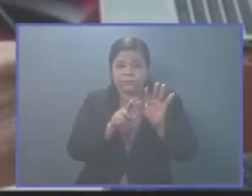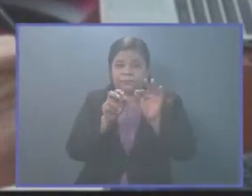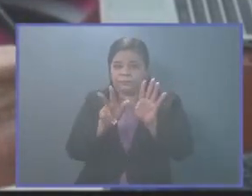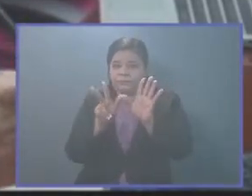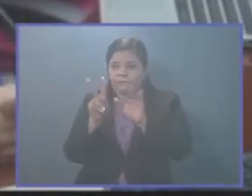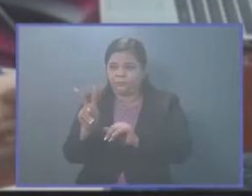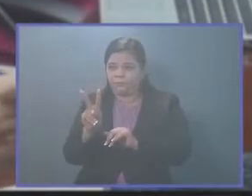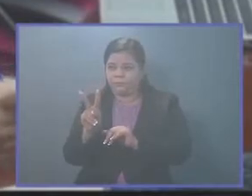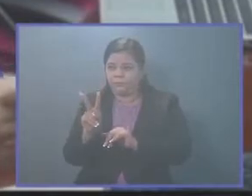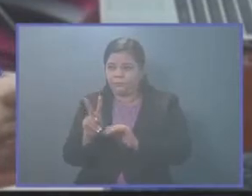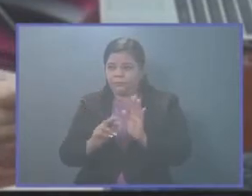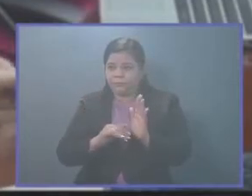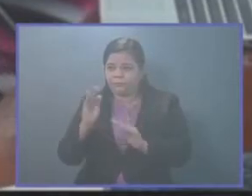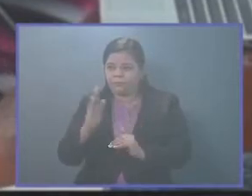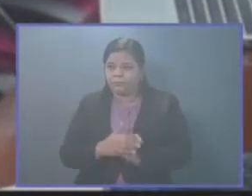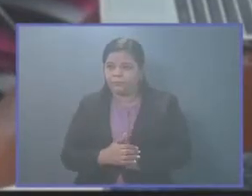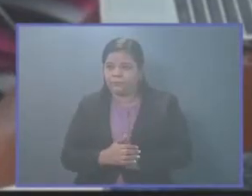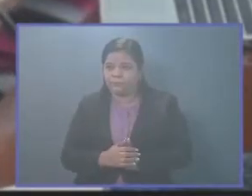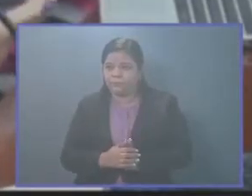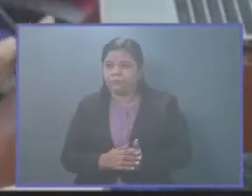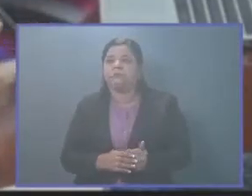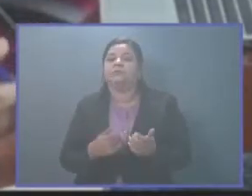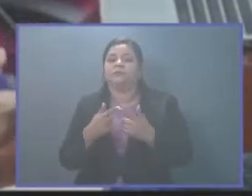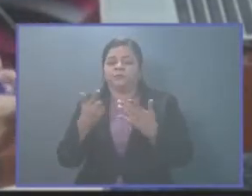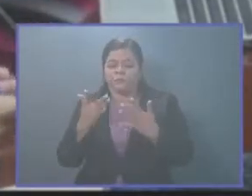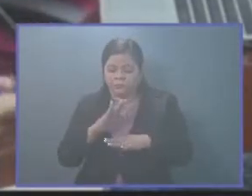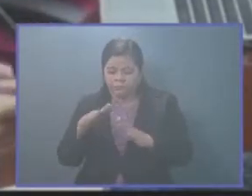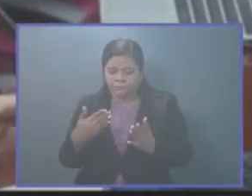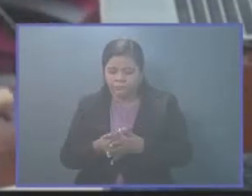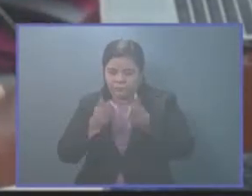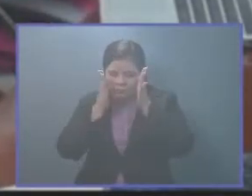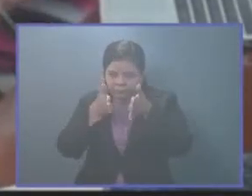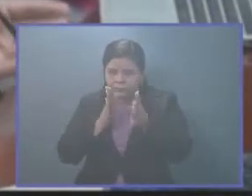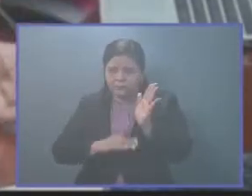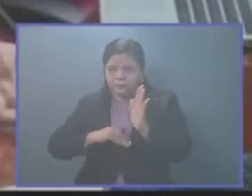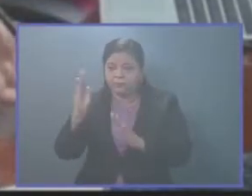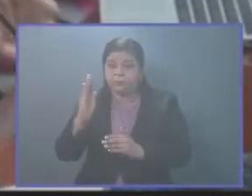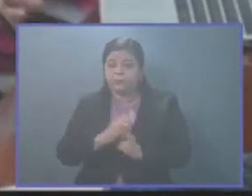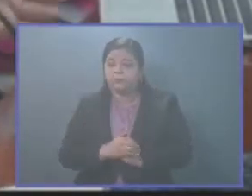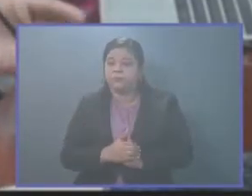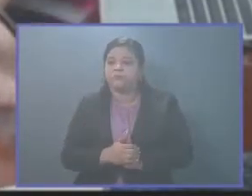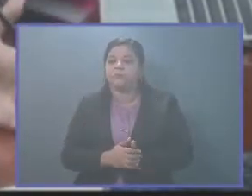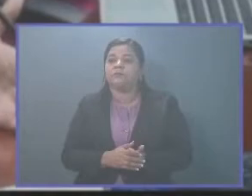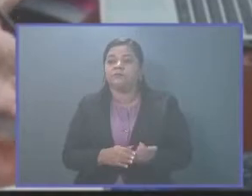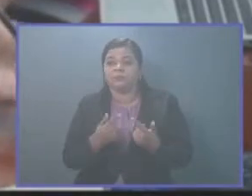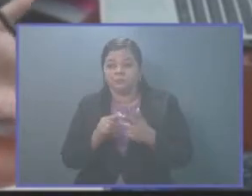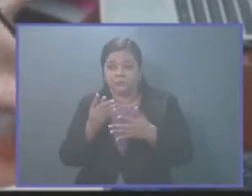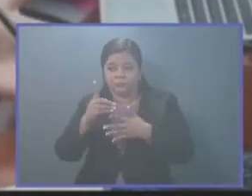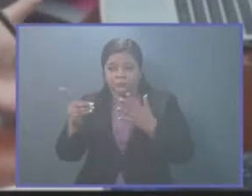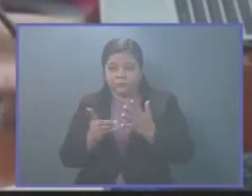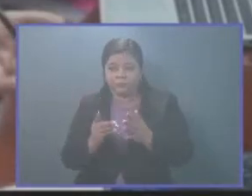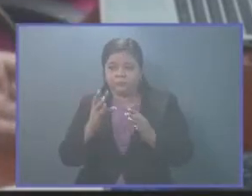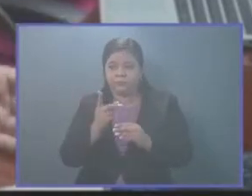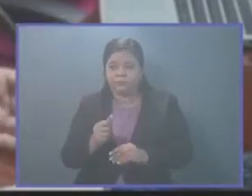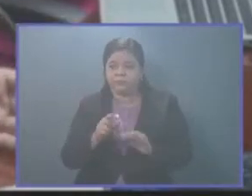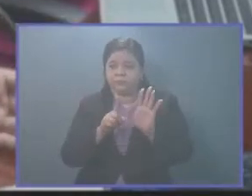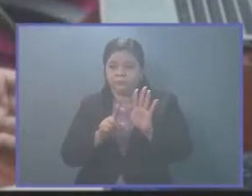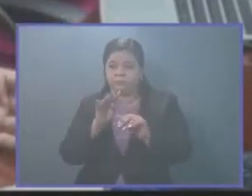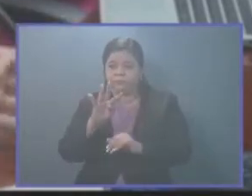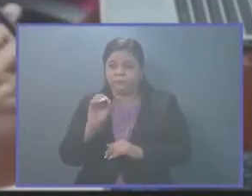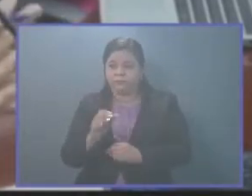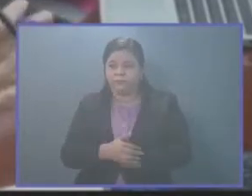nosotros sabemos que hubieron otros recursos para atender la emergencia, y cito el ejemplo del decreto 640, que son $1.000